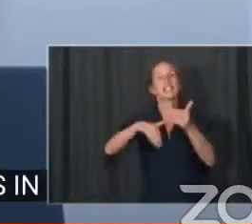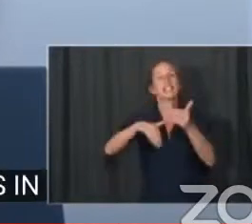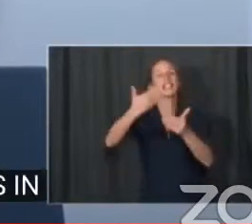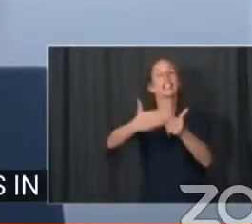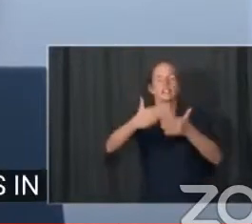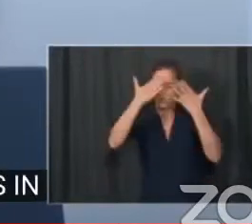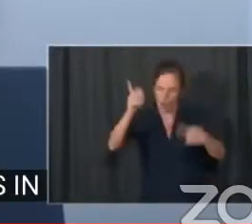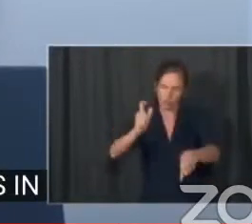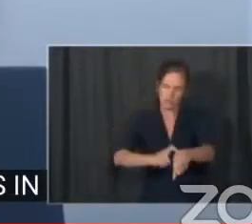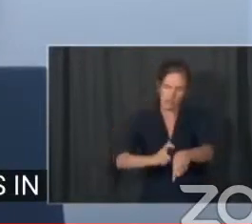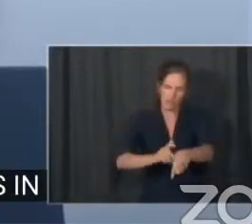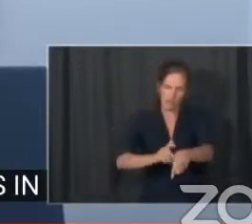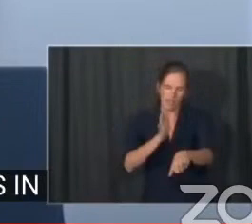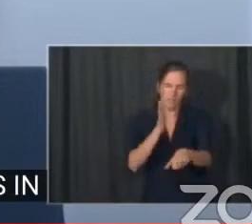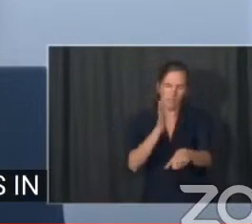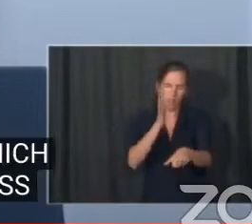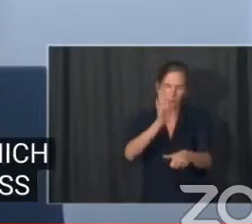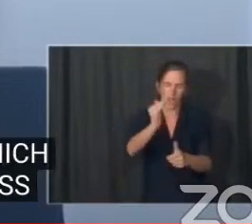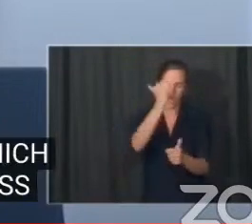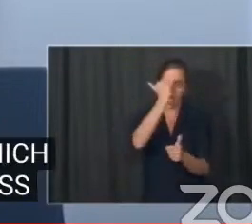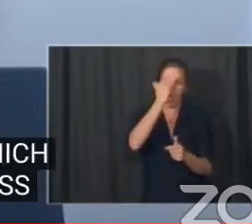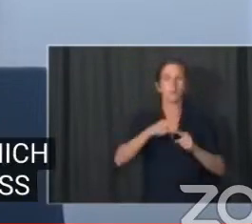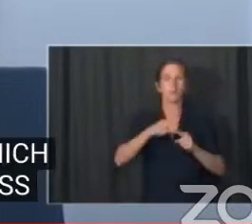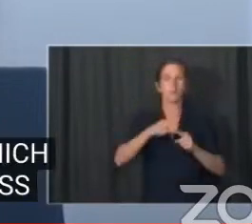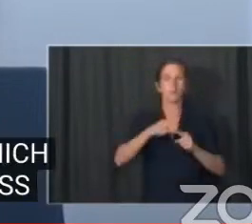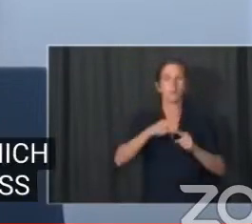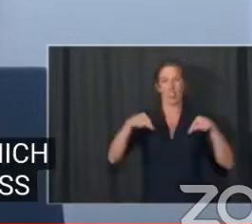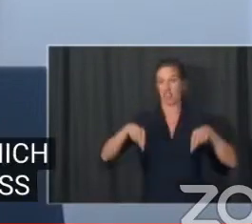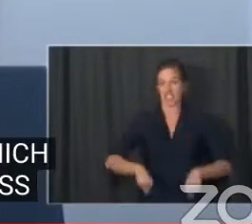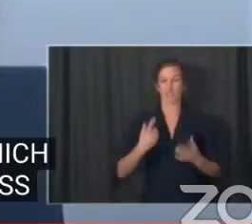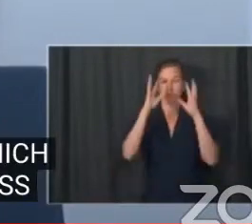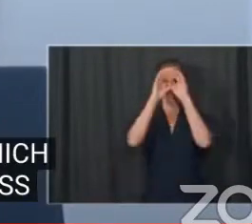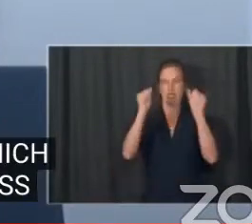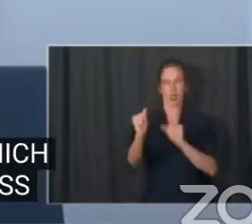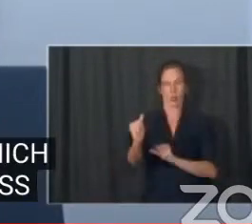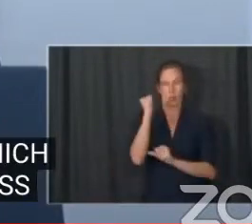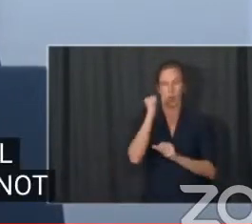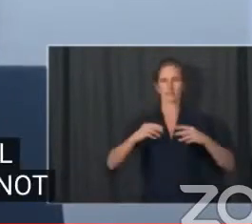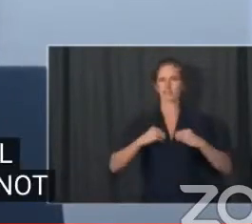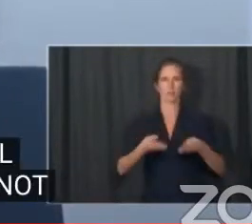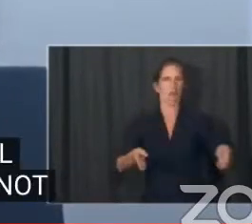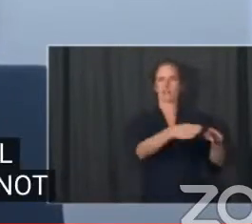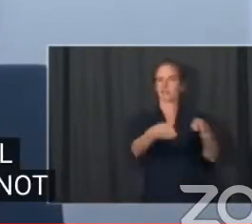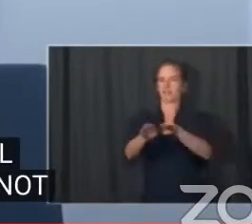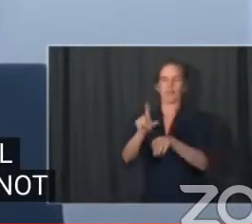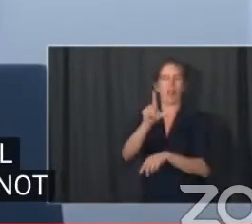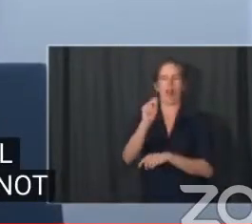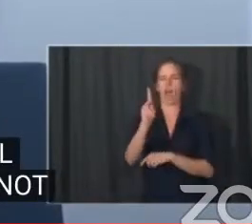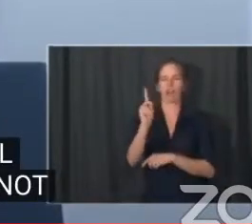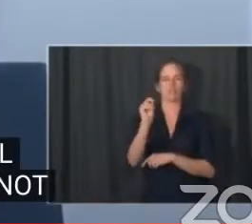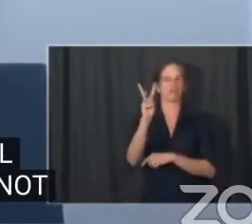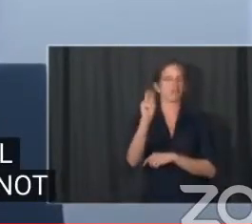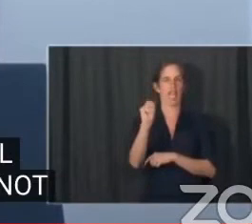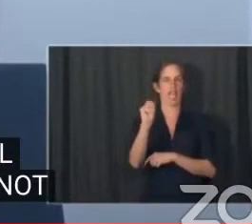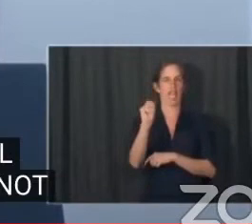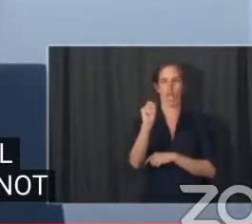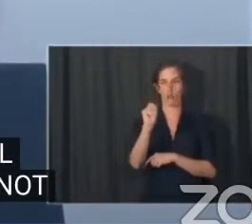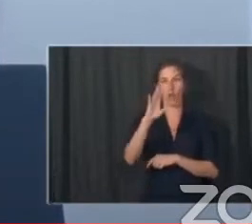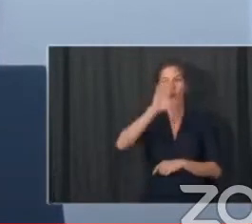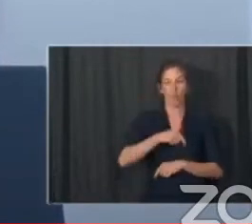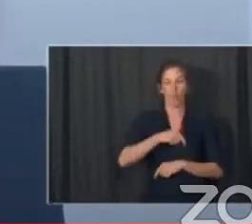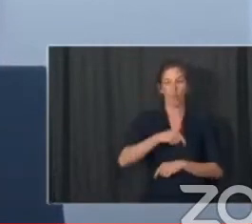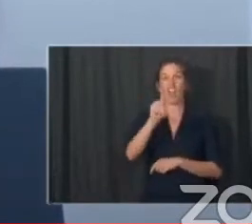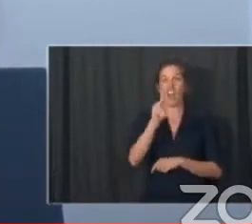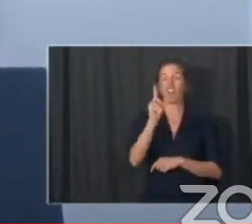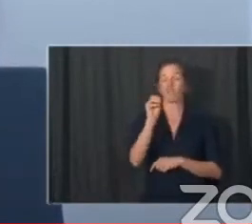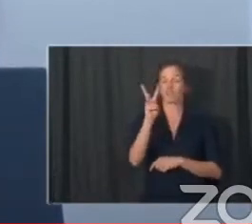No vamos a hacer un cierre, esperamos que lo que sea que pase con nuestra administración lo dirá, pero les